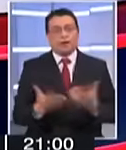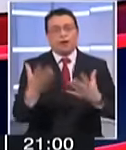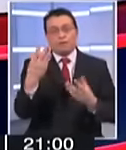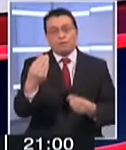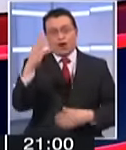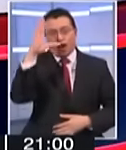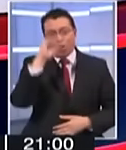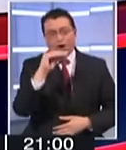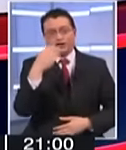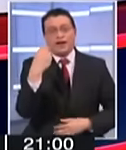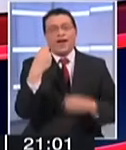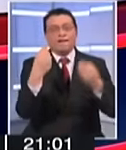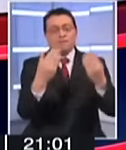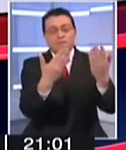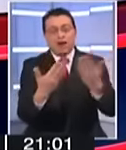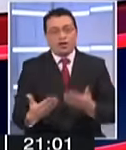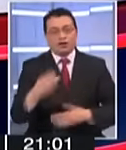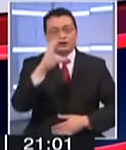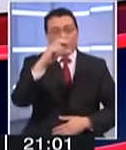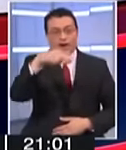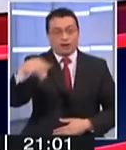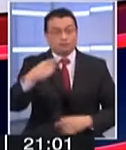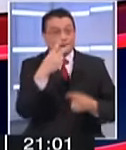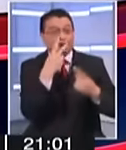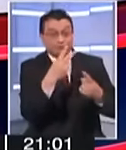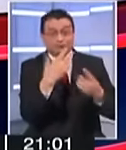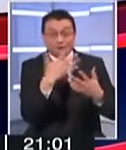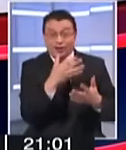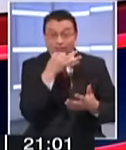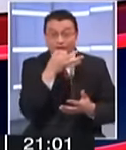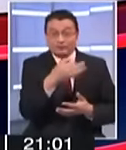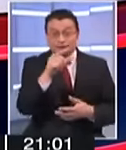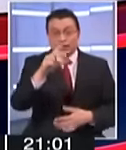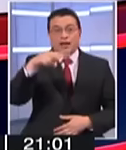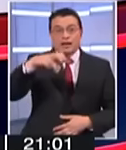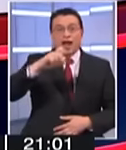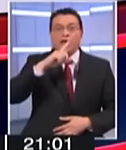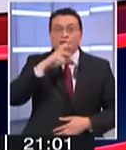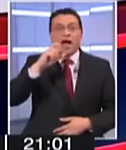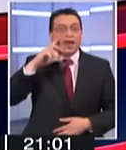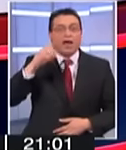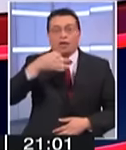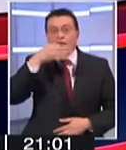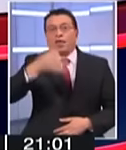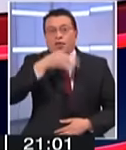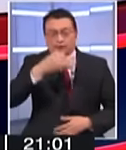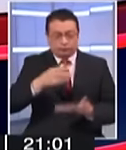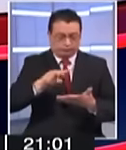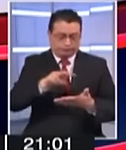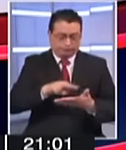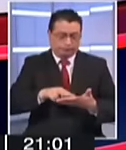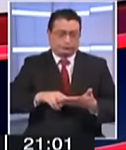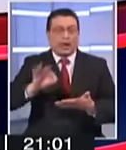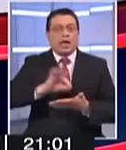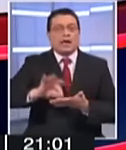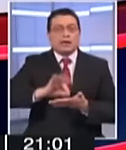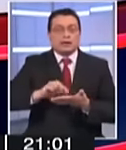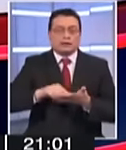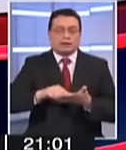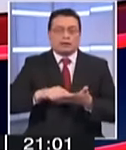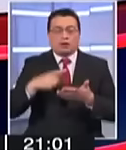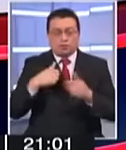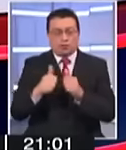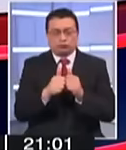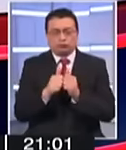Buenas noches, bienvenidos a CNN Prime. Como ustedes vieron, Natalia Compañón hoy leyó una declaración escrita, acompañada